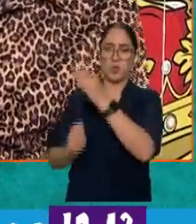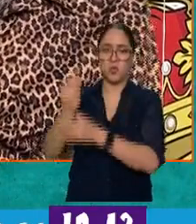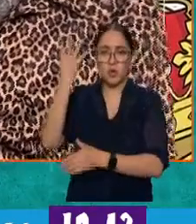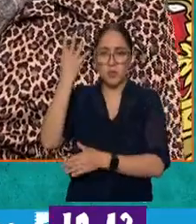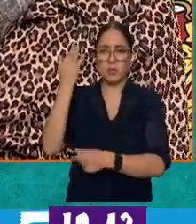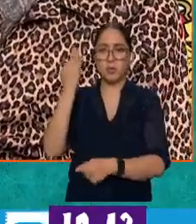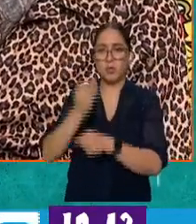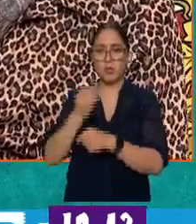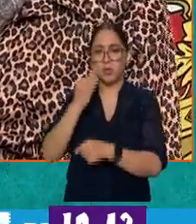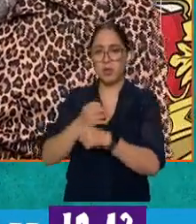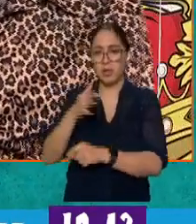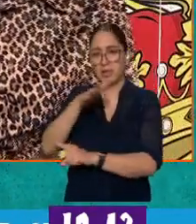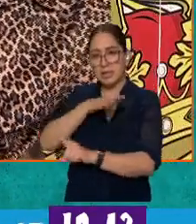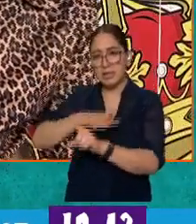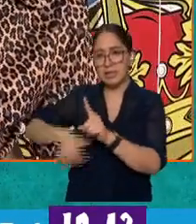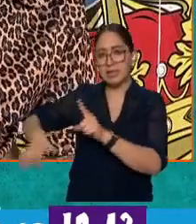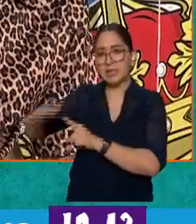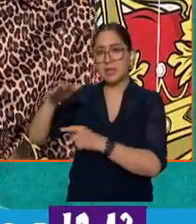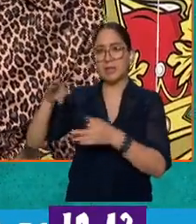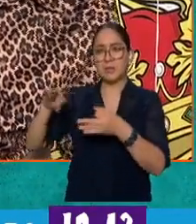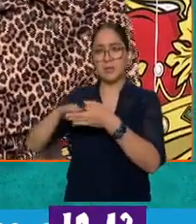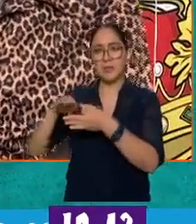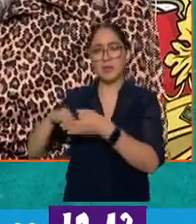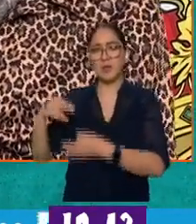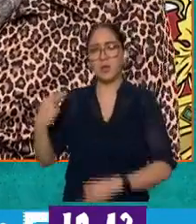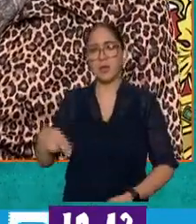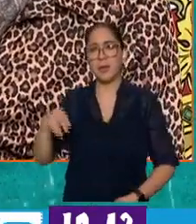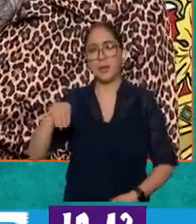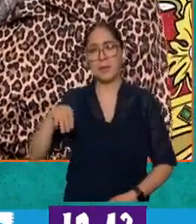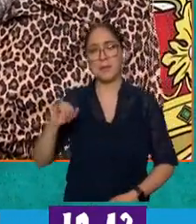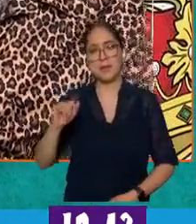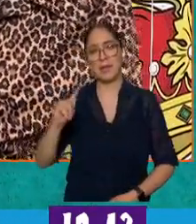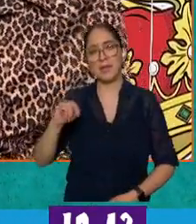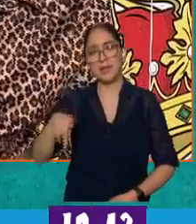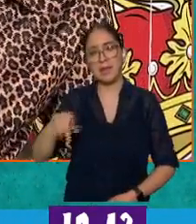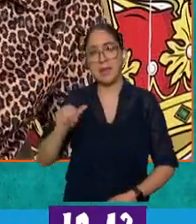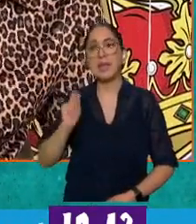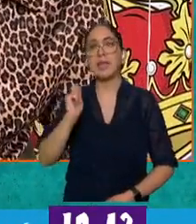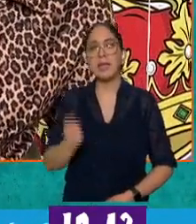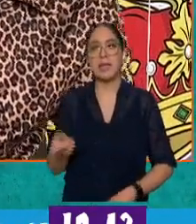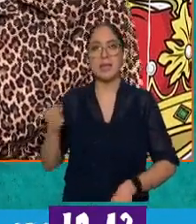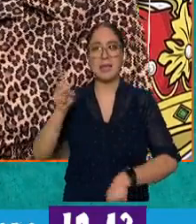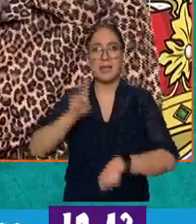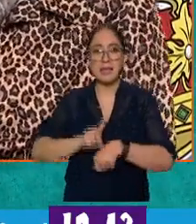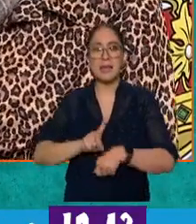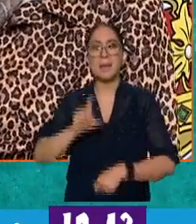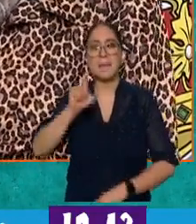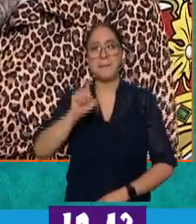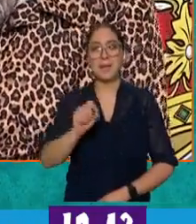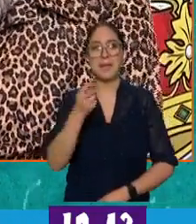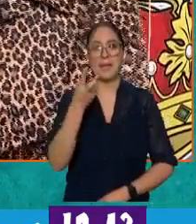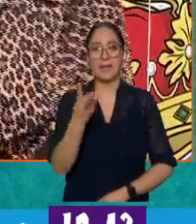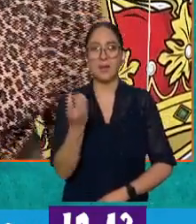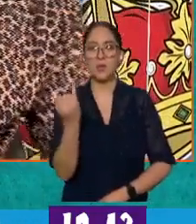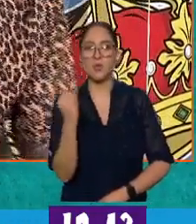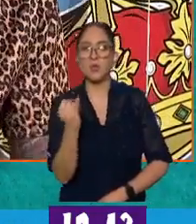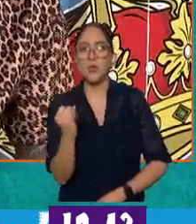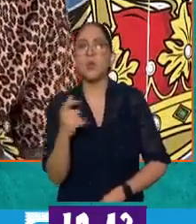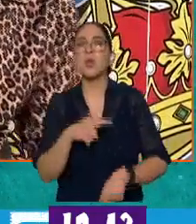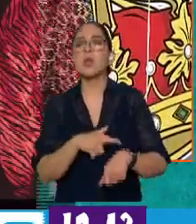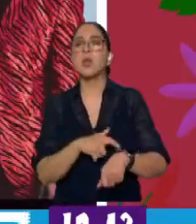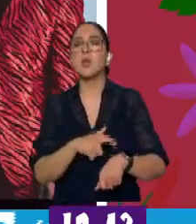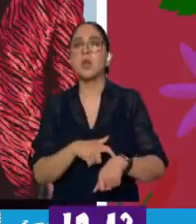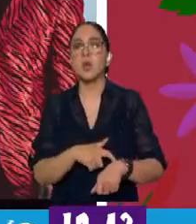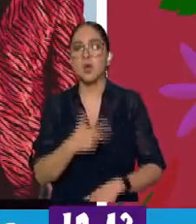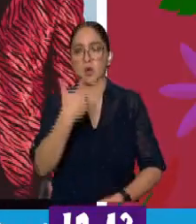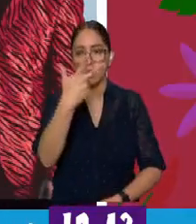darle la madre a todas las colonias del lado, Mítica se llama, así como no. Viernes 23 de junio, ¿a qué horas, mi querido compañero? A las 8